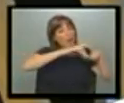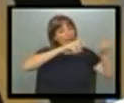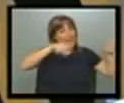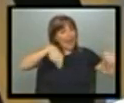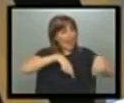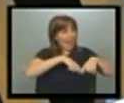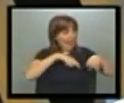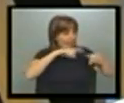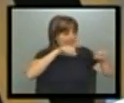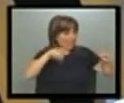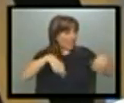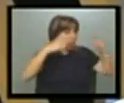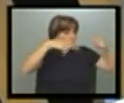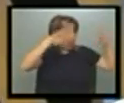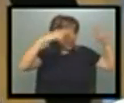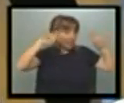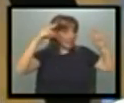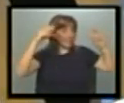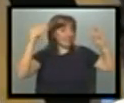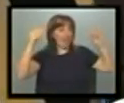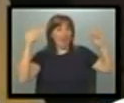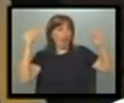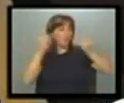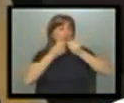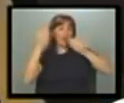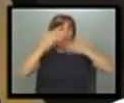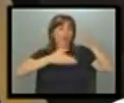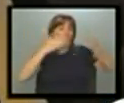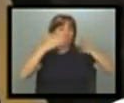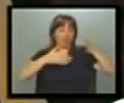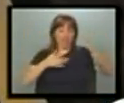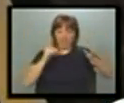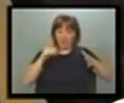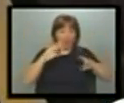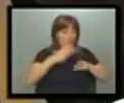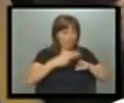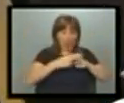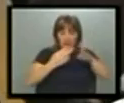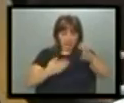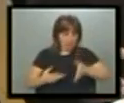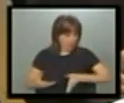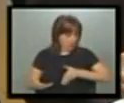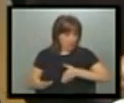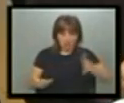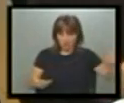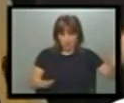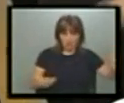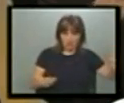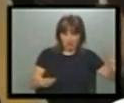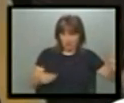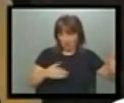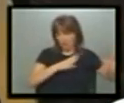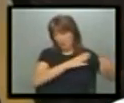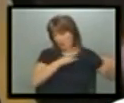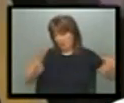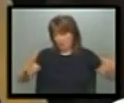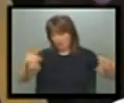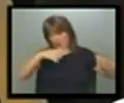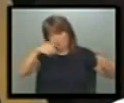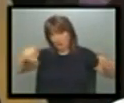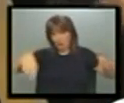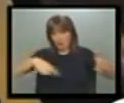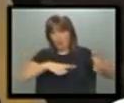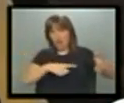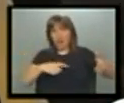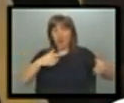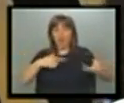haber, de alguna manera, truchado los límites del parque, si estas 6 hectáreas están adentro. Y para resolverlo, el colmo